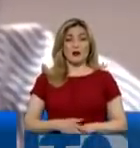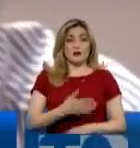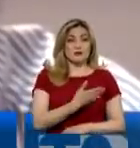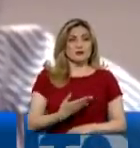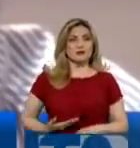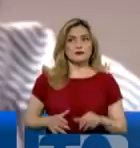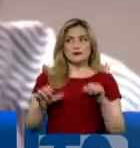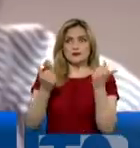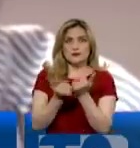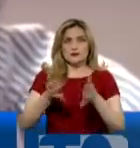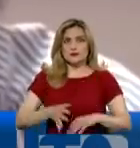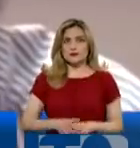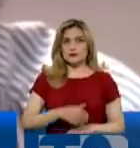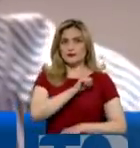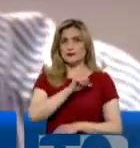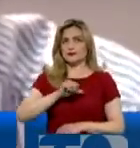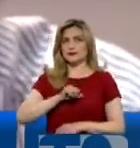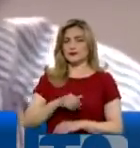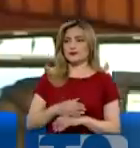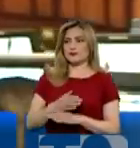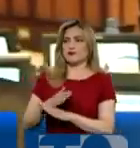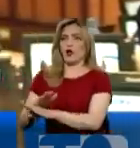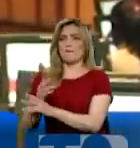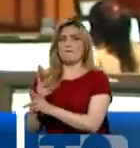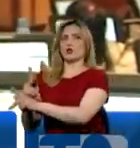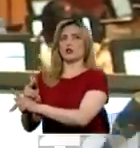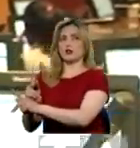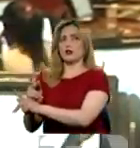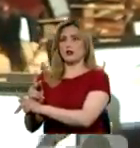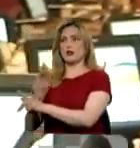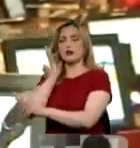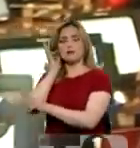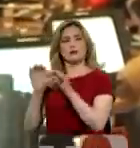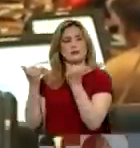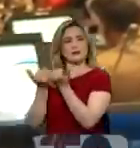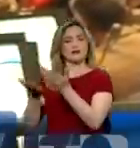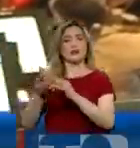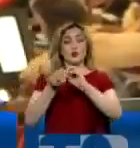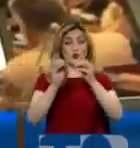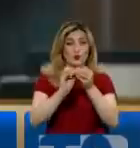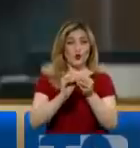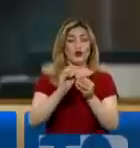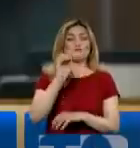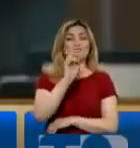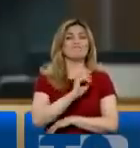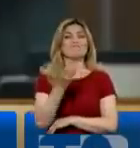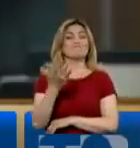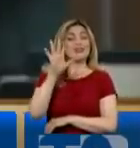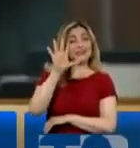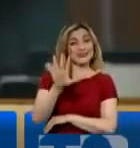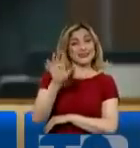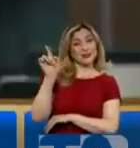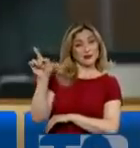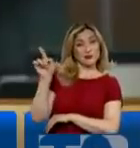nacional tenga actitudes de blindajes en la revolución ciudadana que actor se irán a la reelección entre los nombres